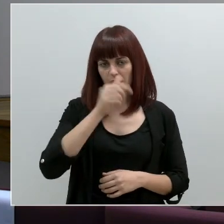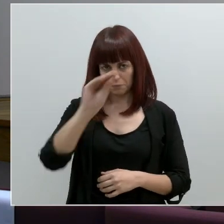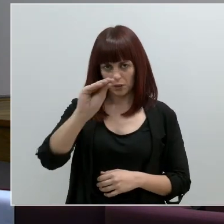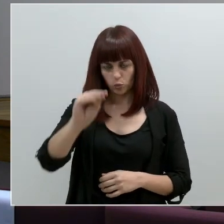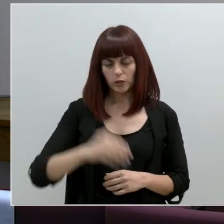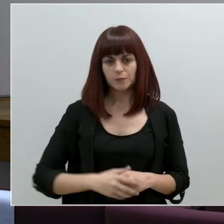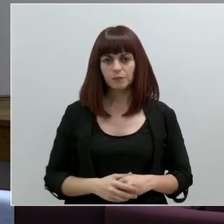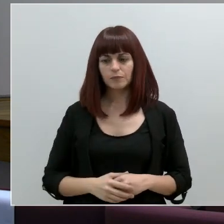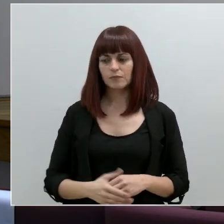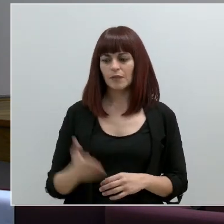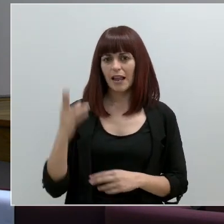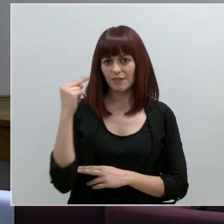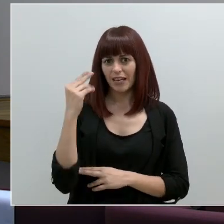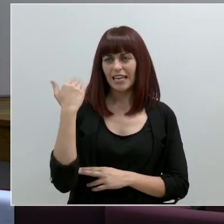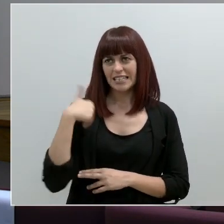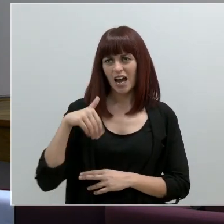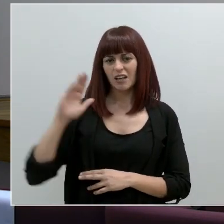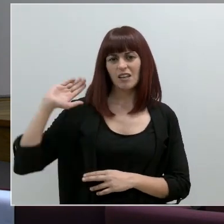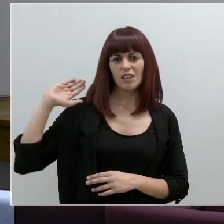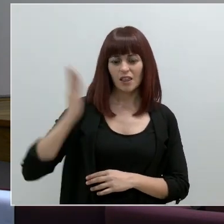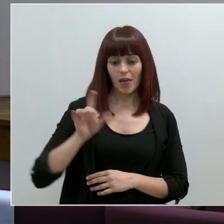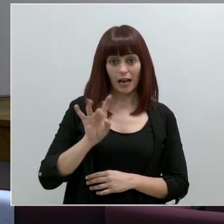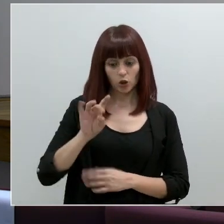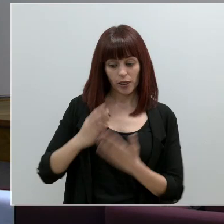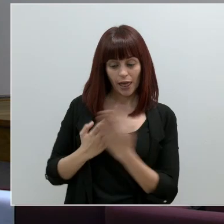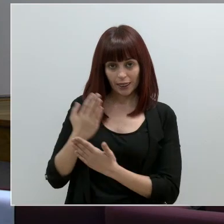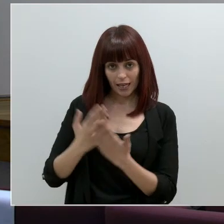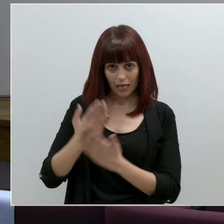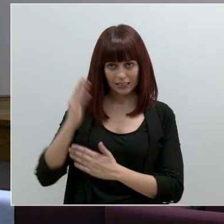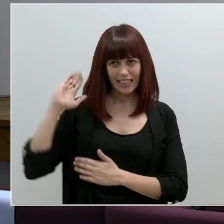con una incidencia acumulada de 14 días de